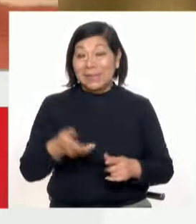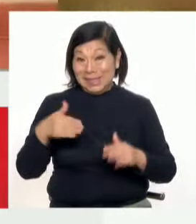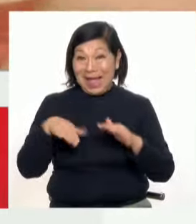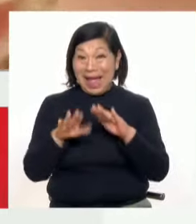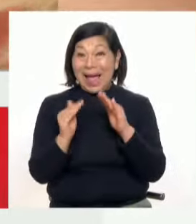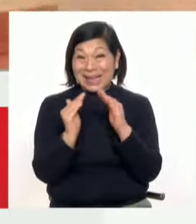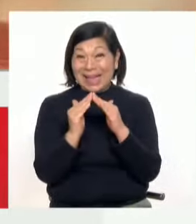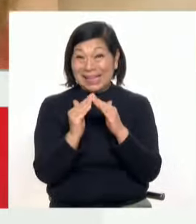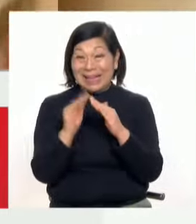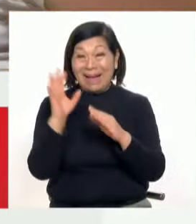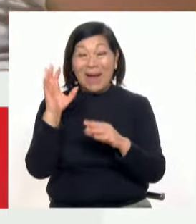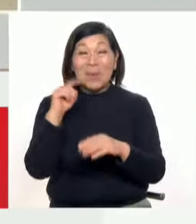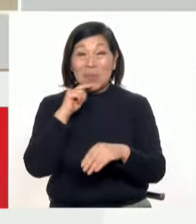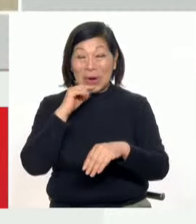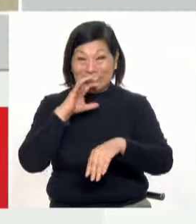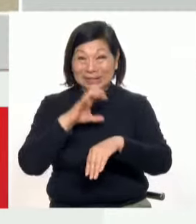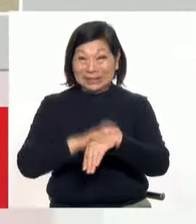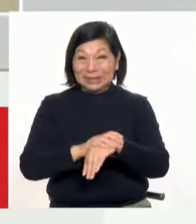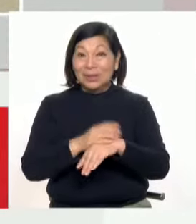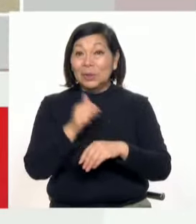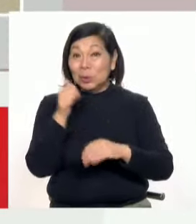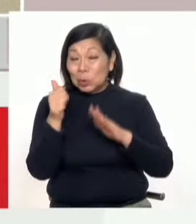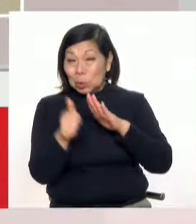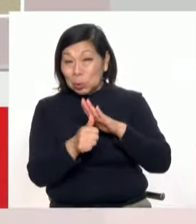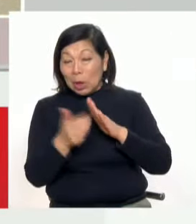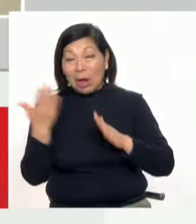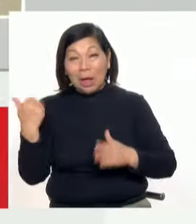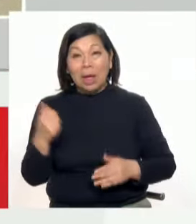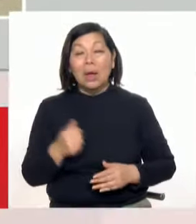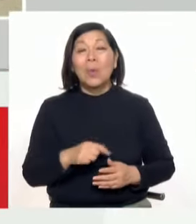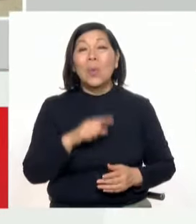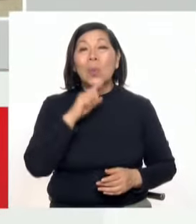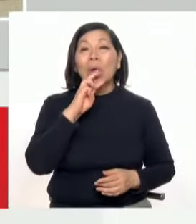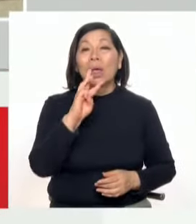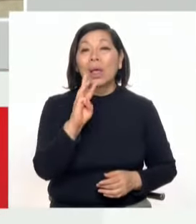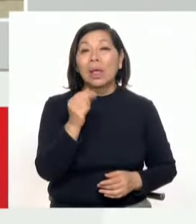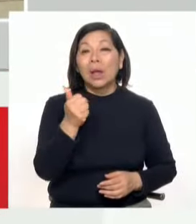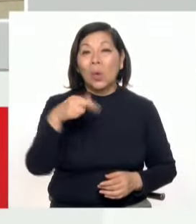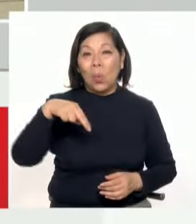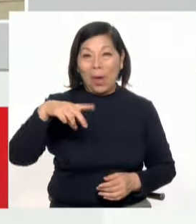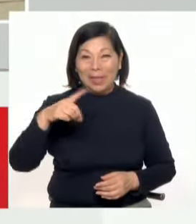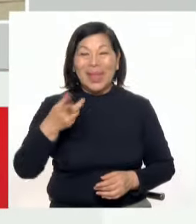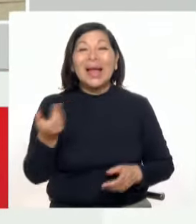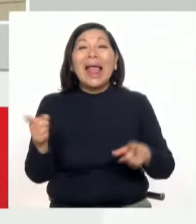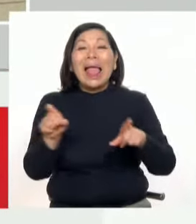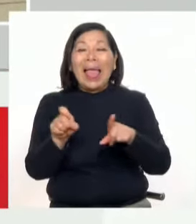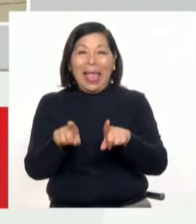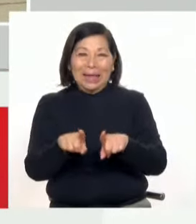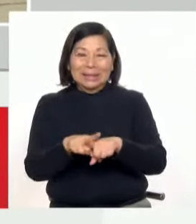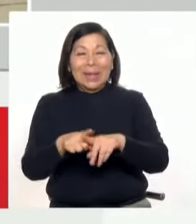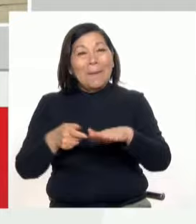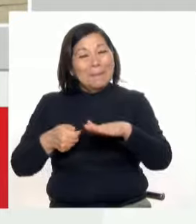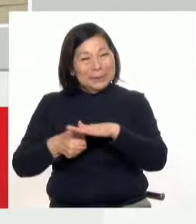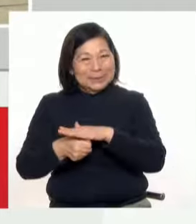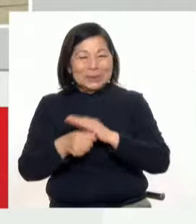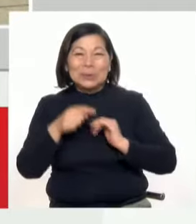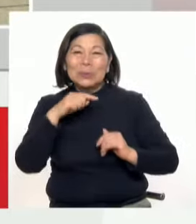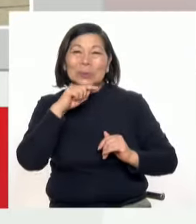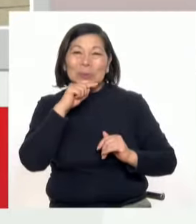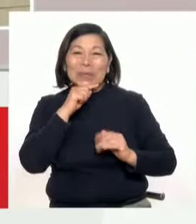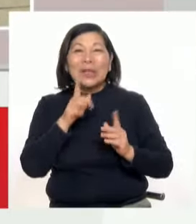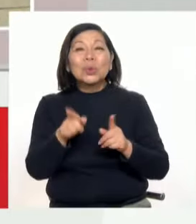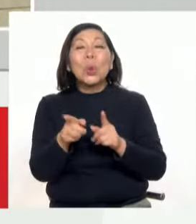departamento donde fueron encontrados se escondía hasta hace muy poco Wanda del Valle, quien fue pareja del maldito Chris y